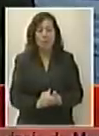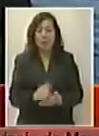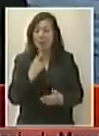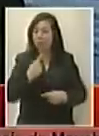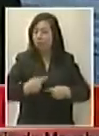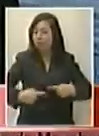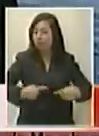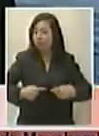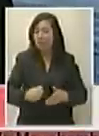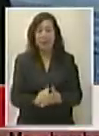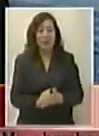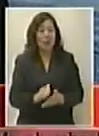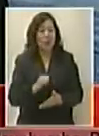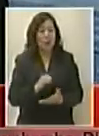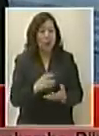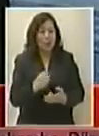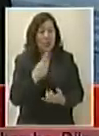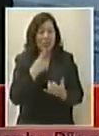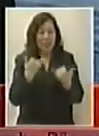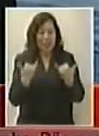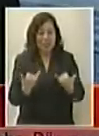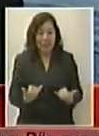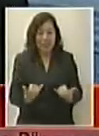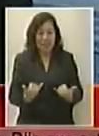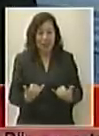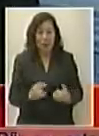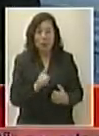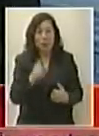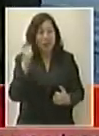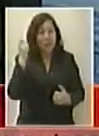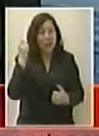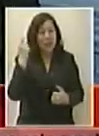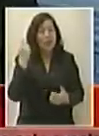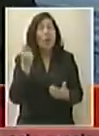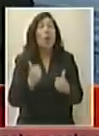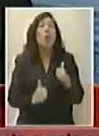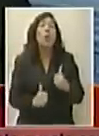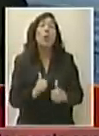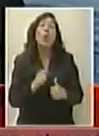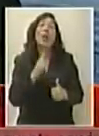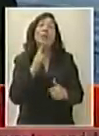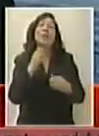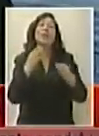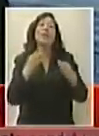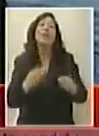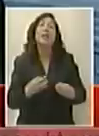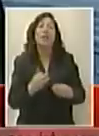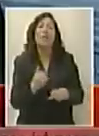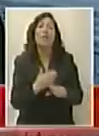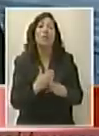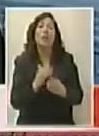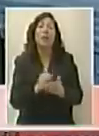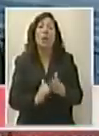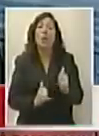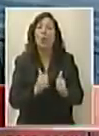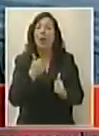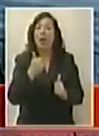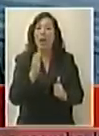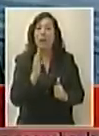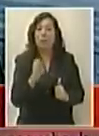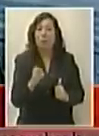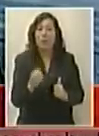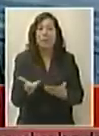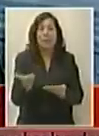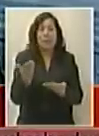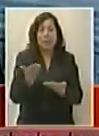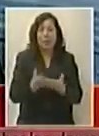distorsión que yo quiero que aquí ustedes comprendan Cuál es el verdadero motivo por la cual las afps